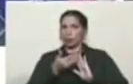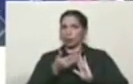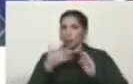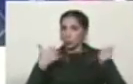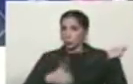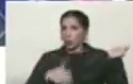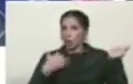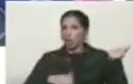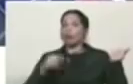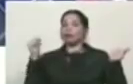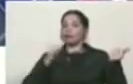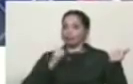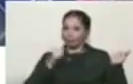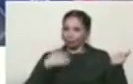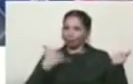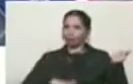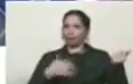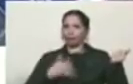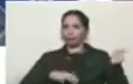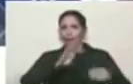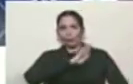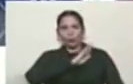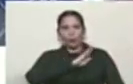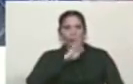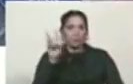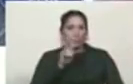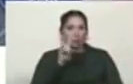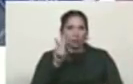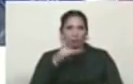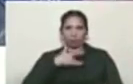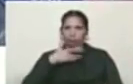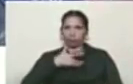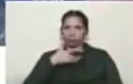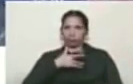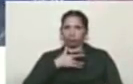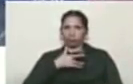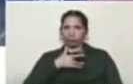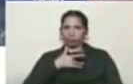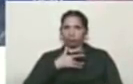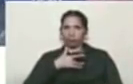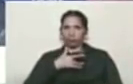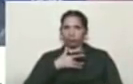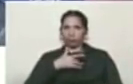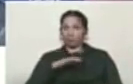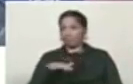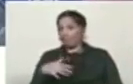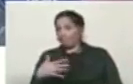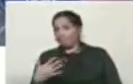Sí, es un tributo musical propio de la venezolanidad, y lo que revela es la